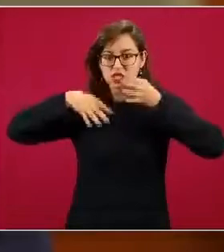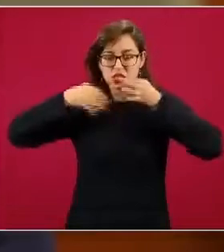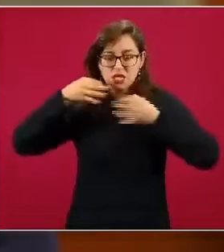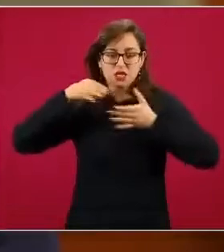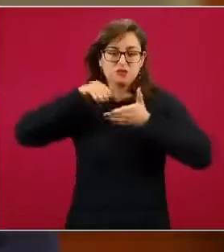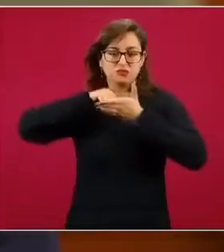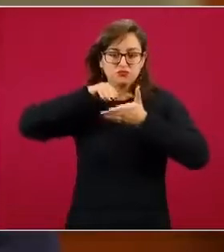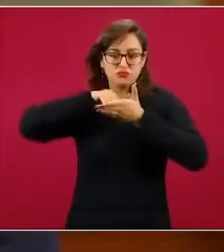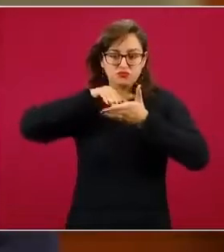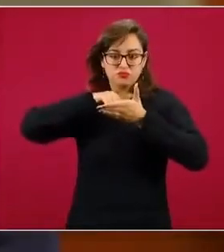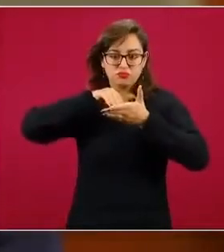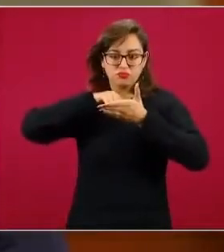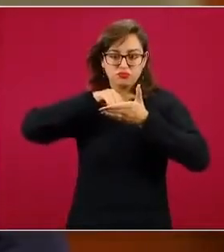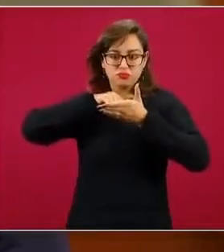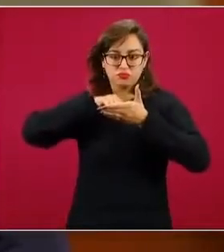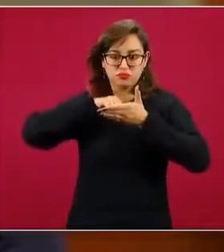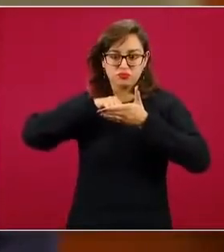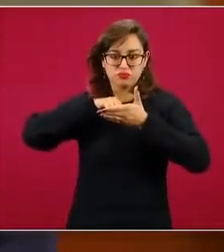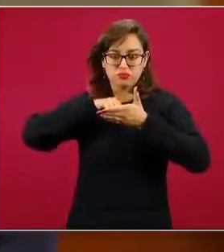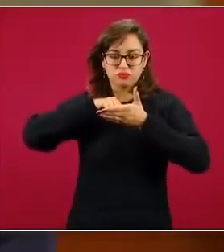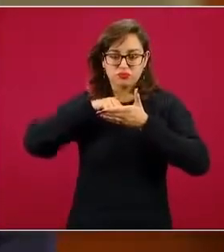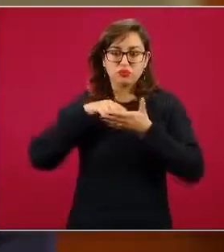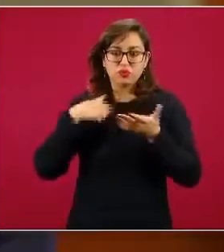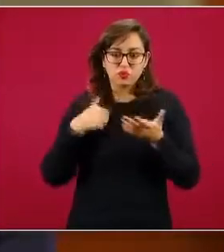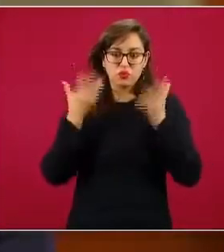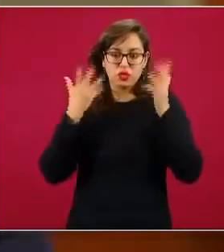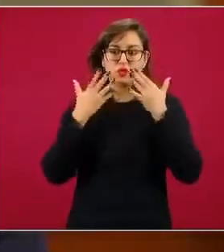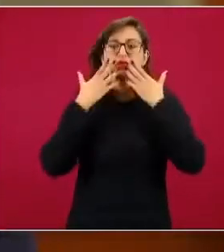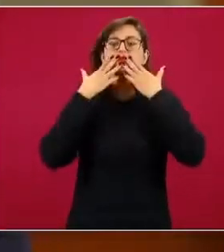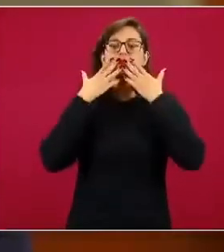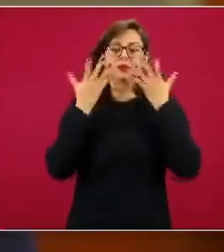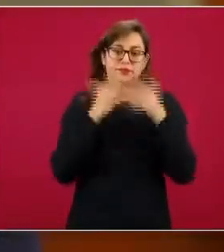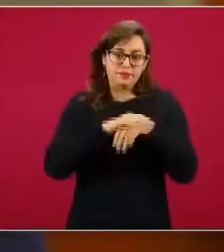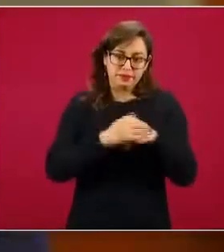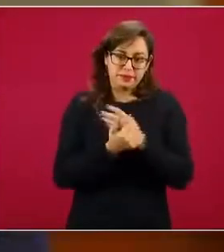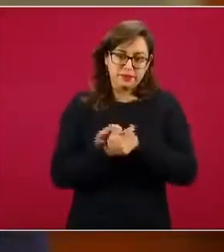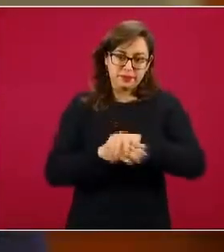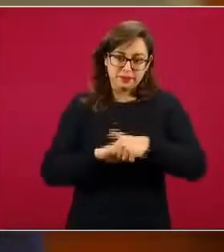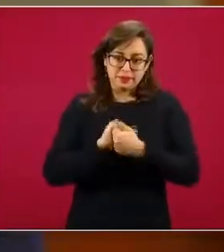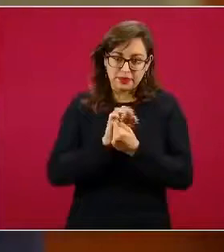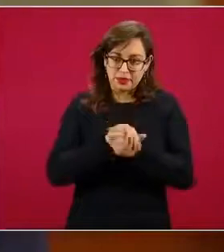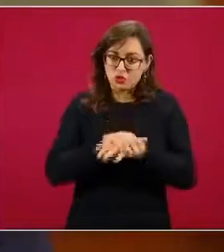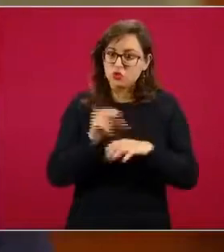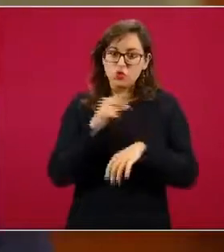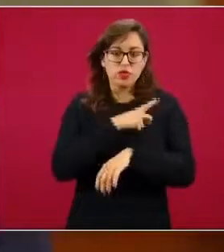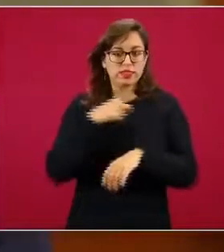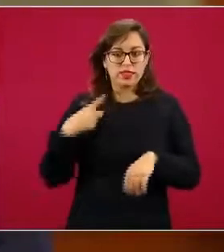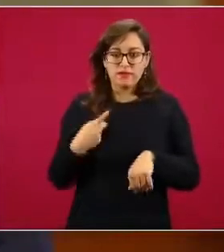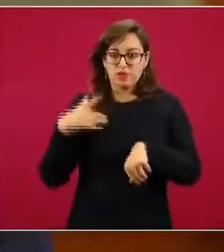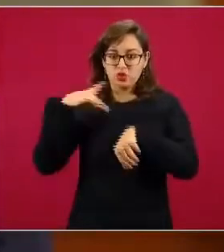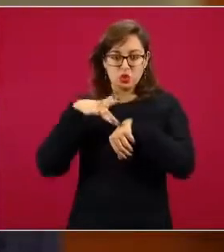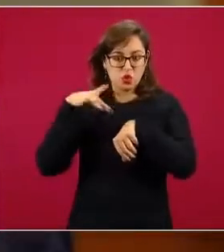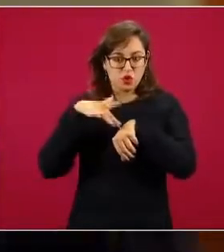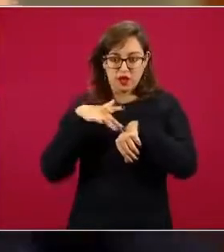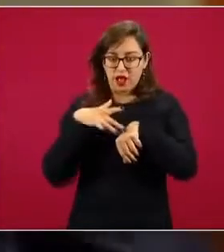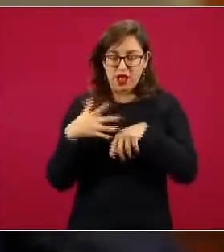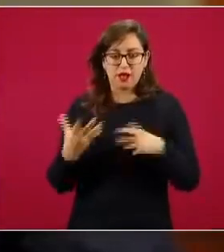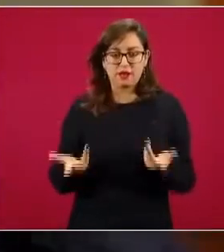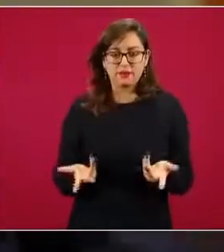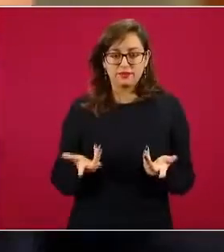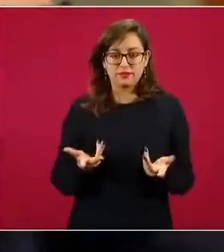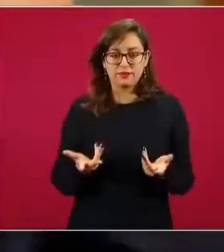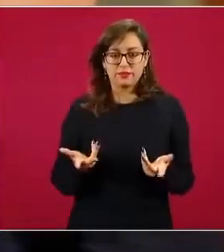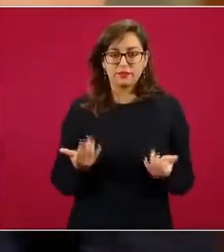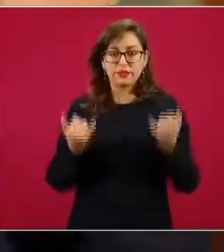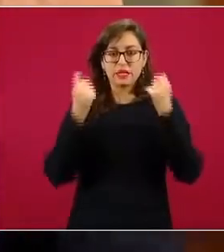adentro, ¿sí? Ya me contaminé yo ahorita voy a lavarme mis manos, porque esto no hay que tocarlo por dentro, tampoco por fuera.